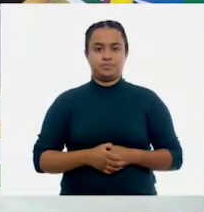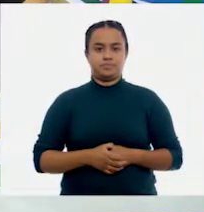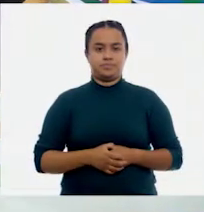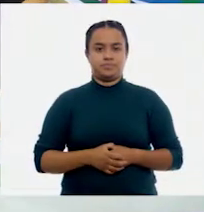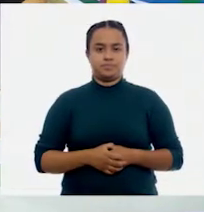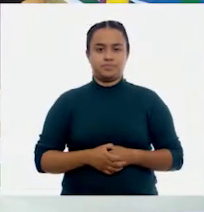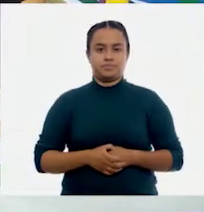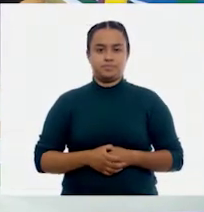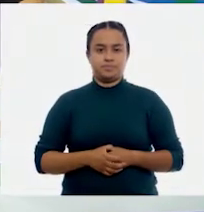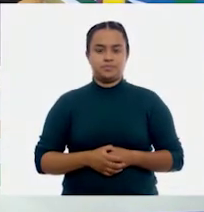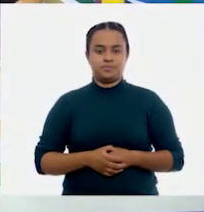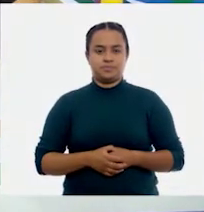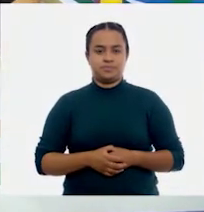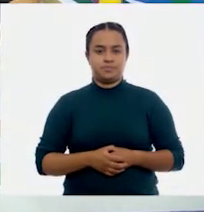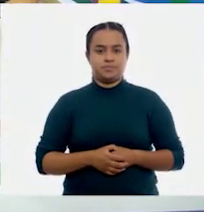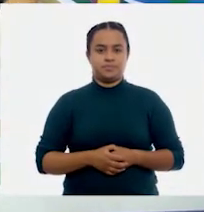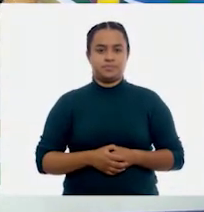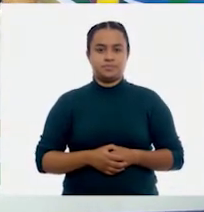Y...